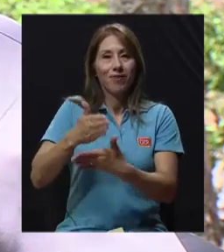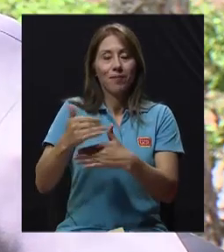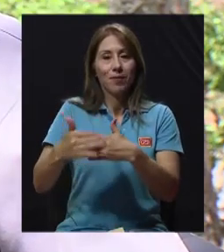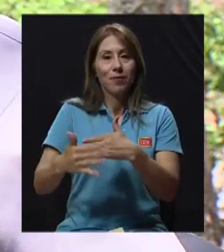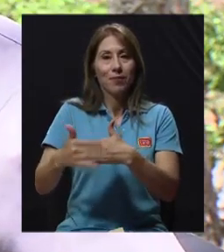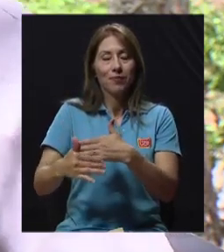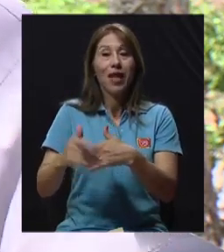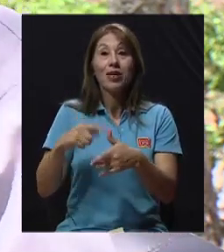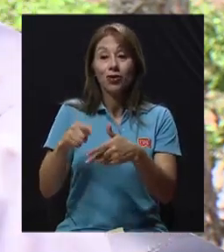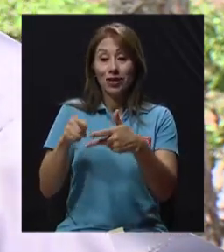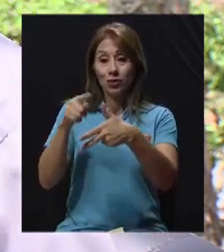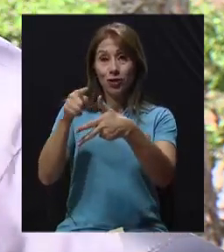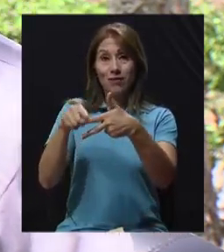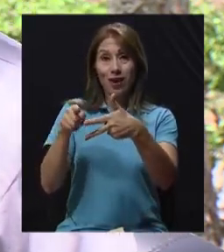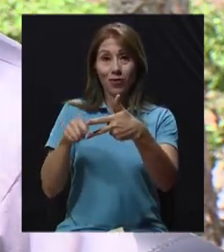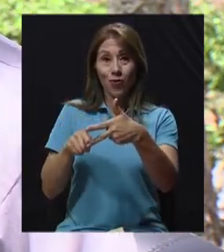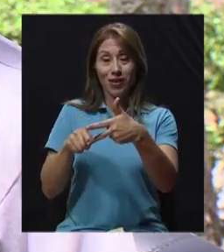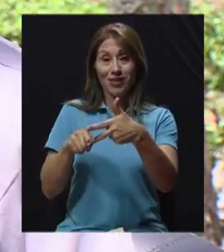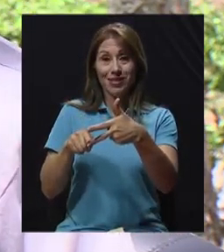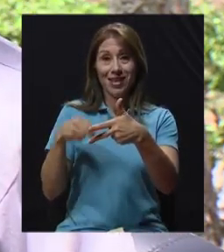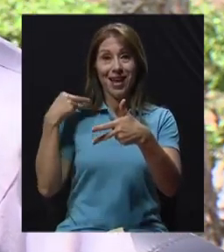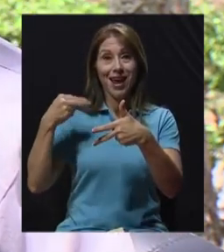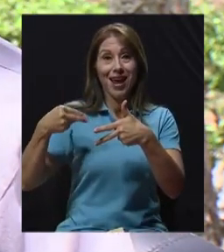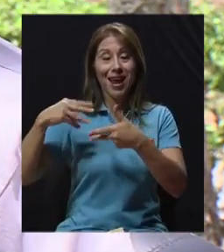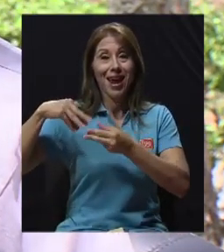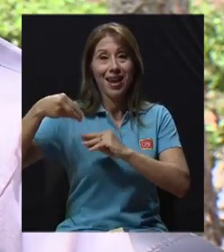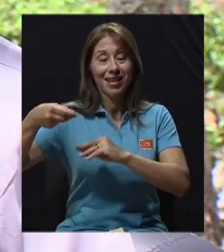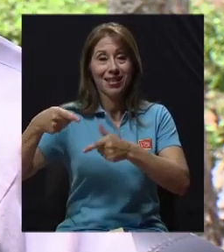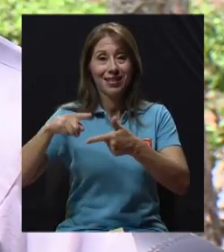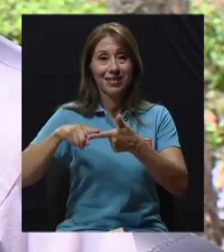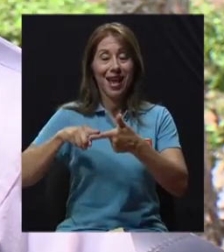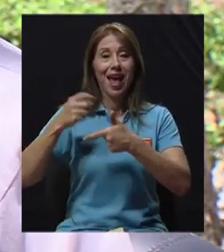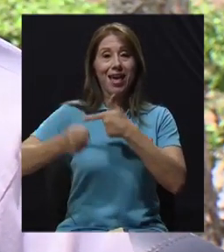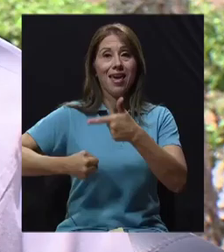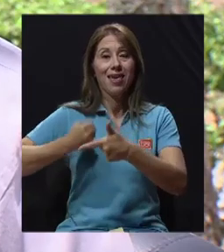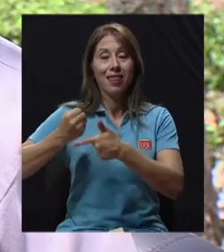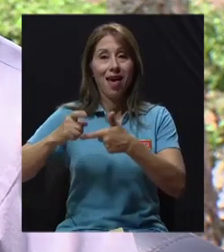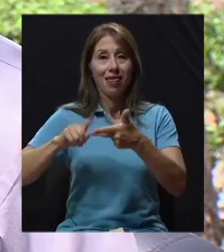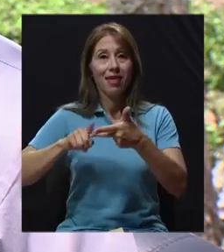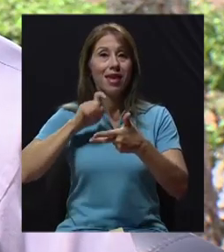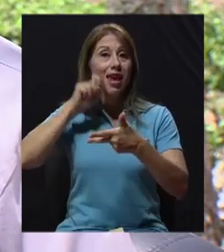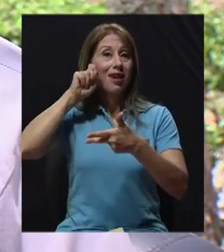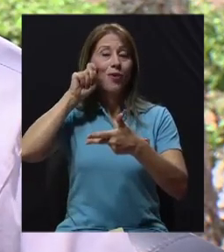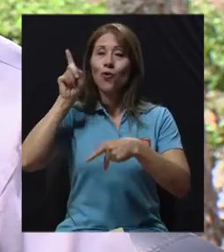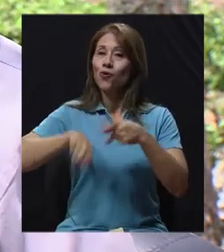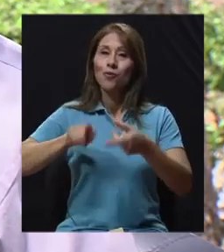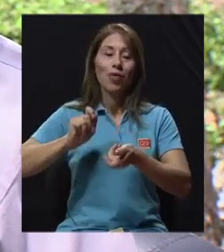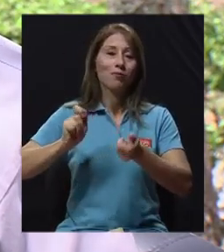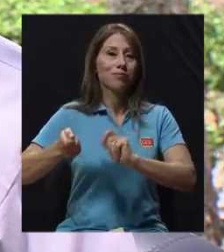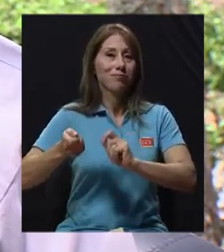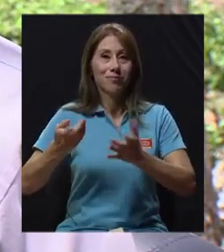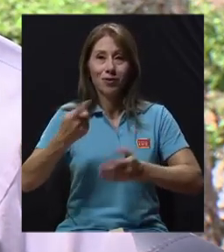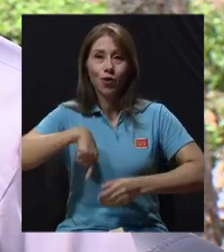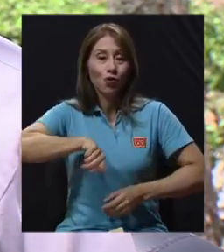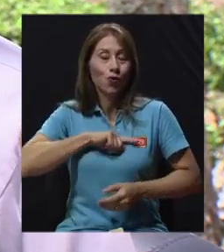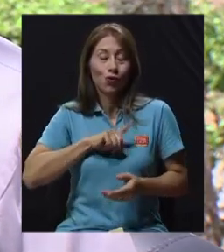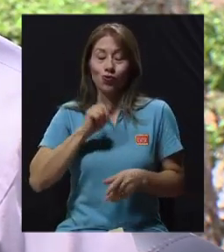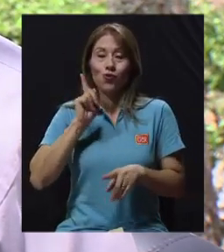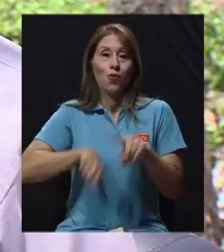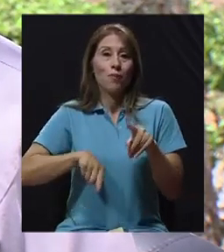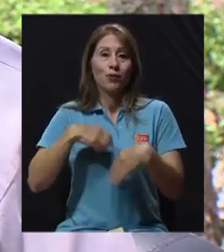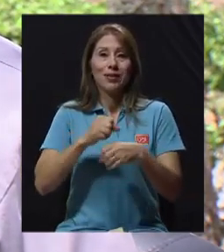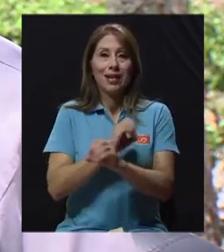modificables, digamos que en esos, pero realmente desde el punto de vista del paciente o de la persona, e incluso nosotros como médicos no podemos hacer